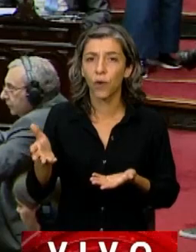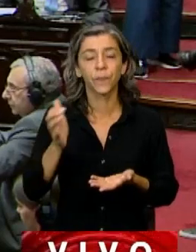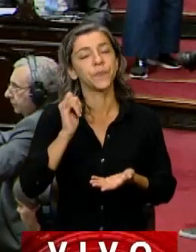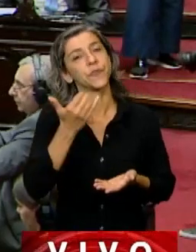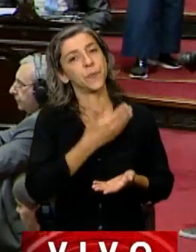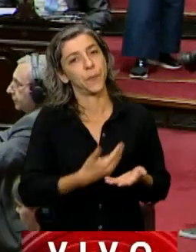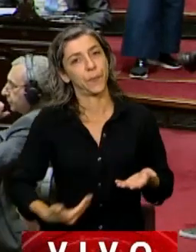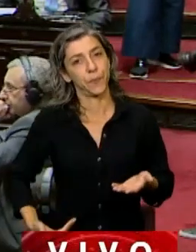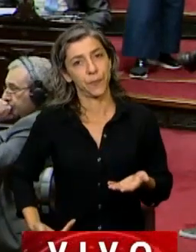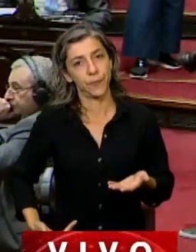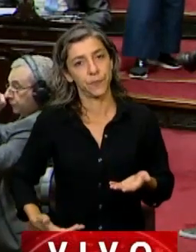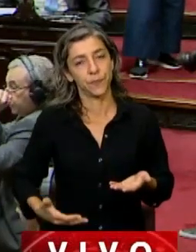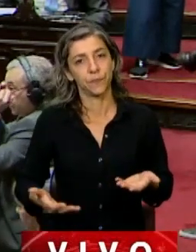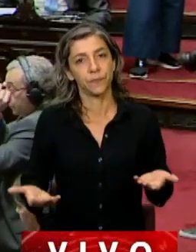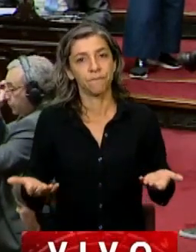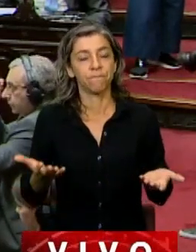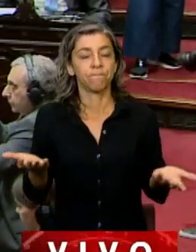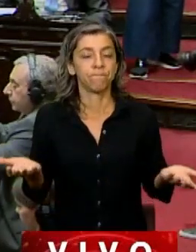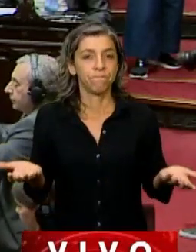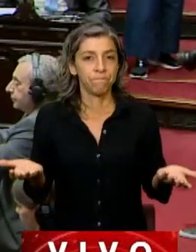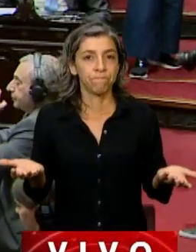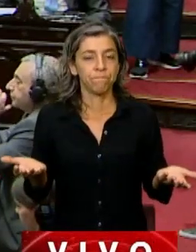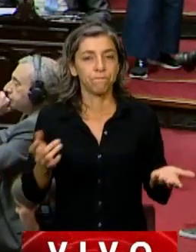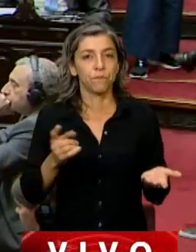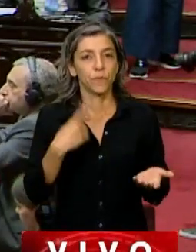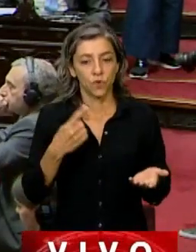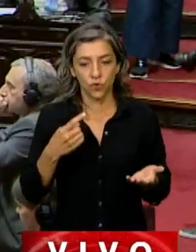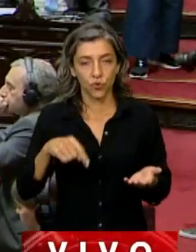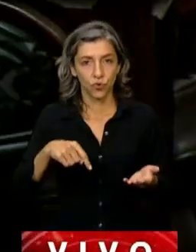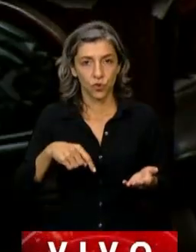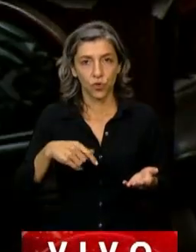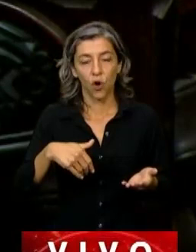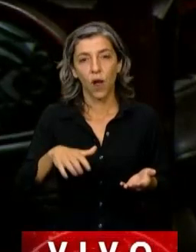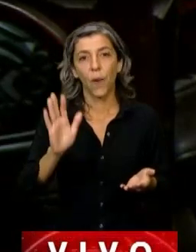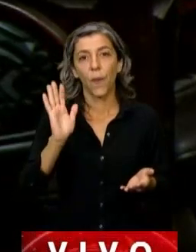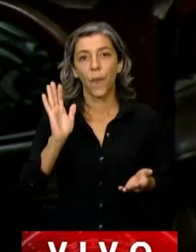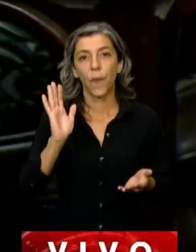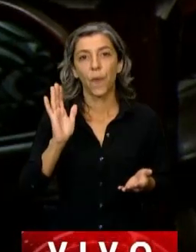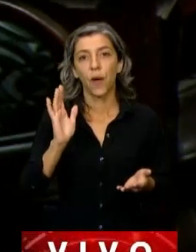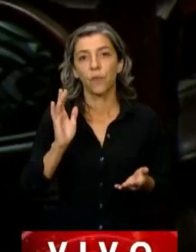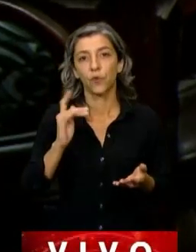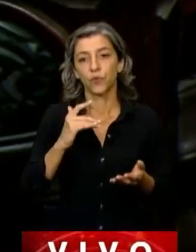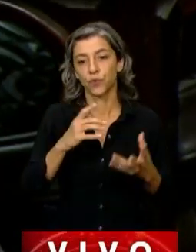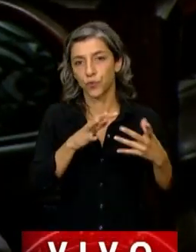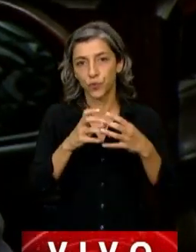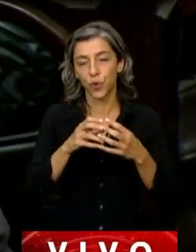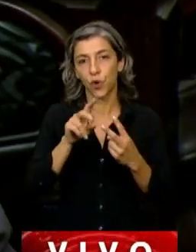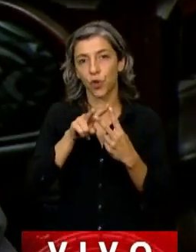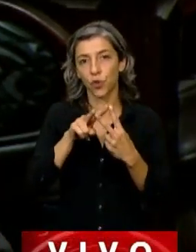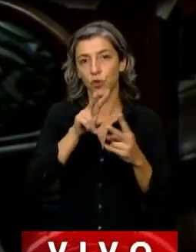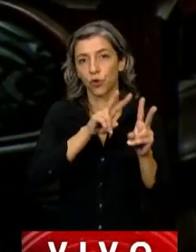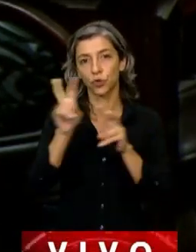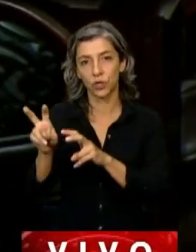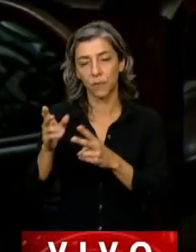Sí, Presidenta. Mire, ahora vamos a tratar o intentar tratar dos temas que yo había solicitado